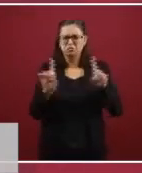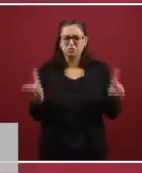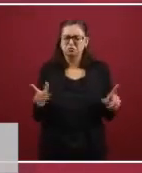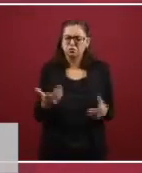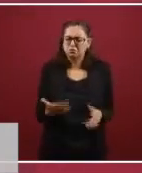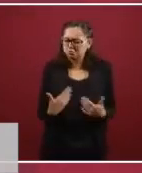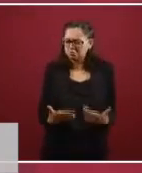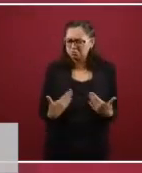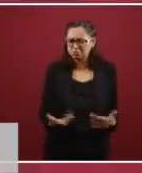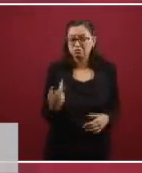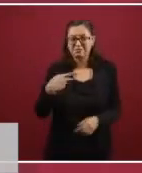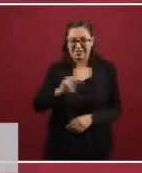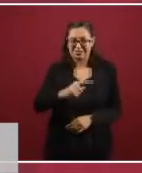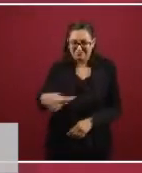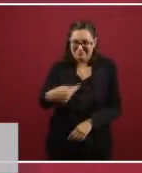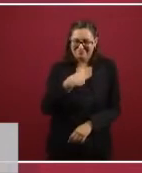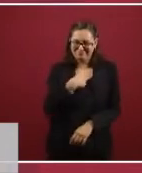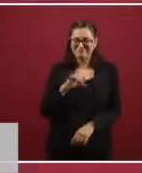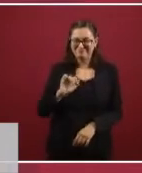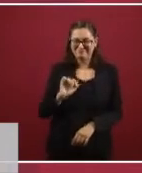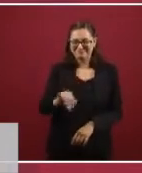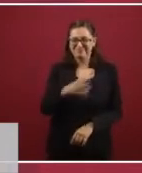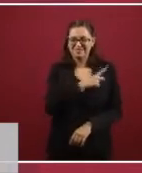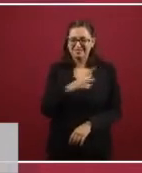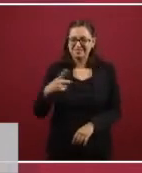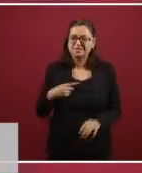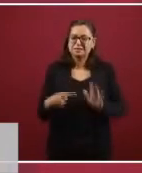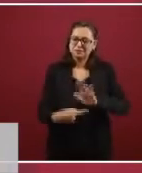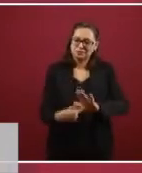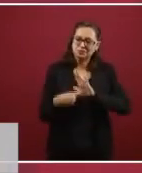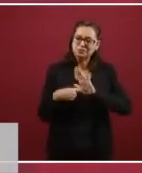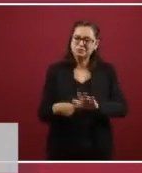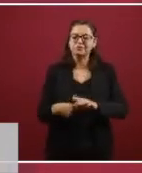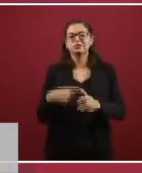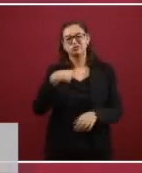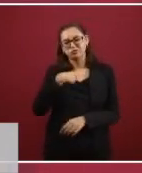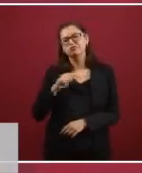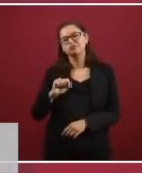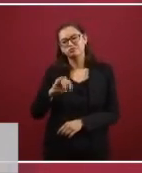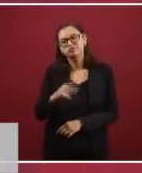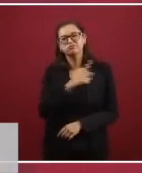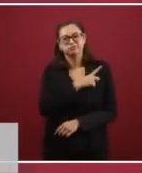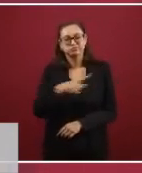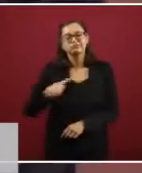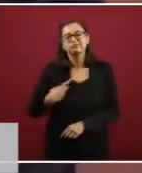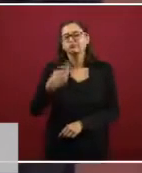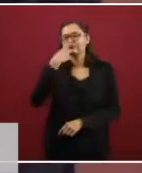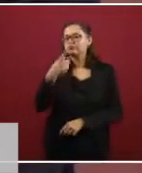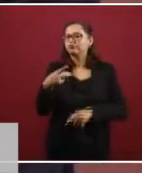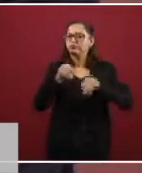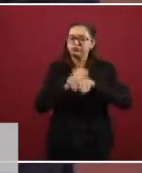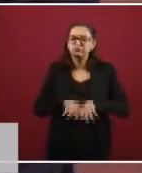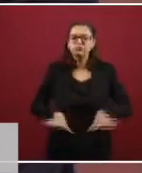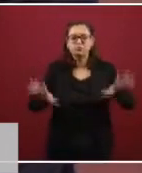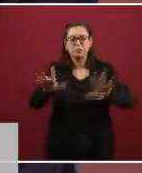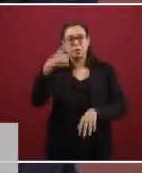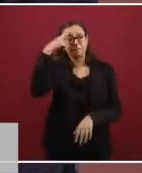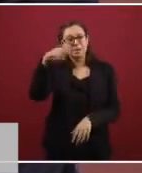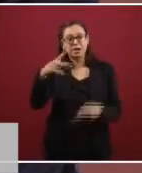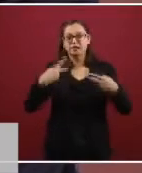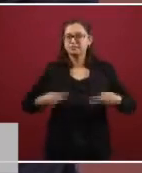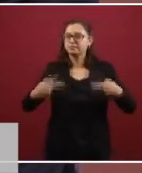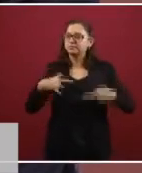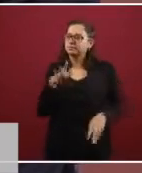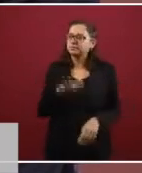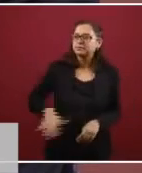En este gobierno no hay venganzas políticas y no se utilizan las instituciones para afectar a nadie, y no hay represalias para nadie. Esto